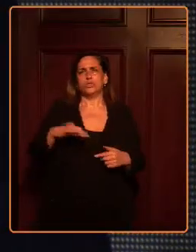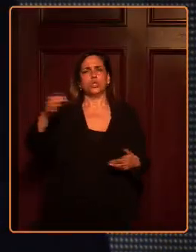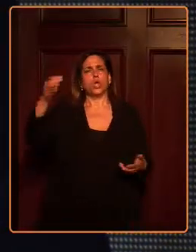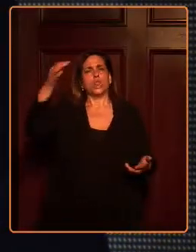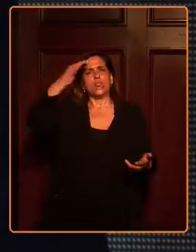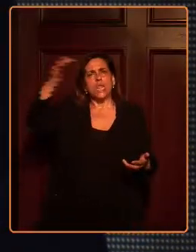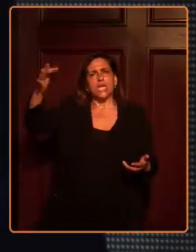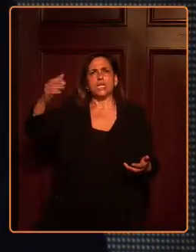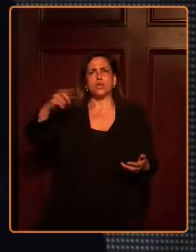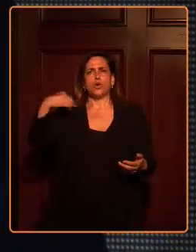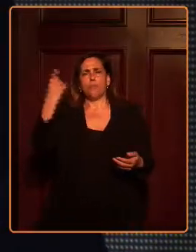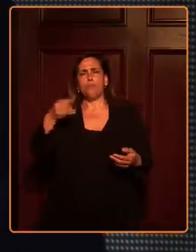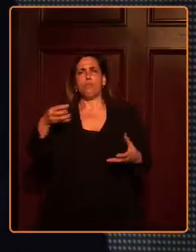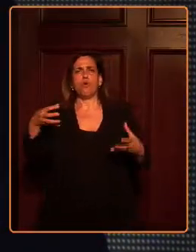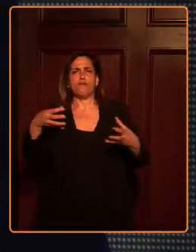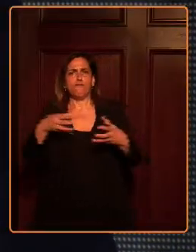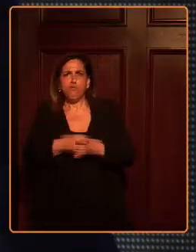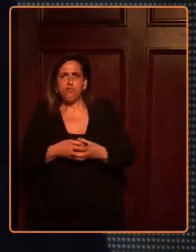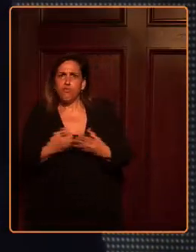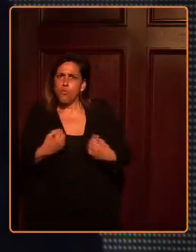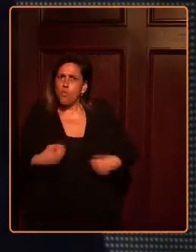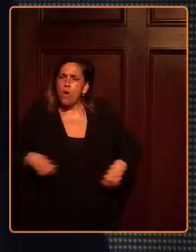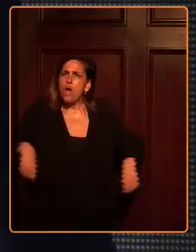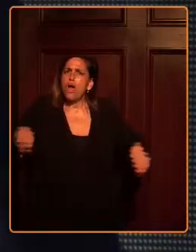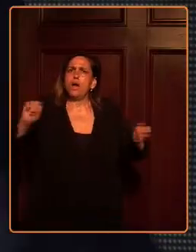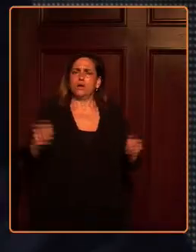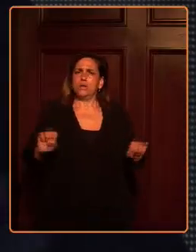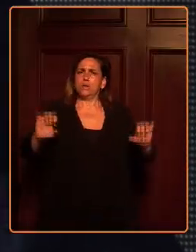muy fuertes y muy